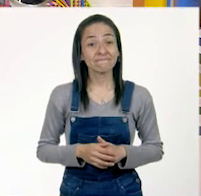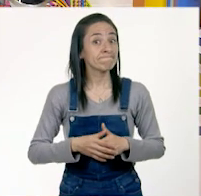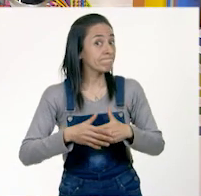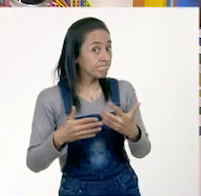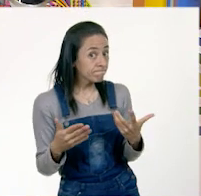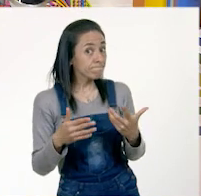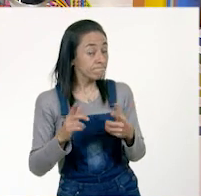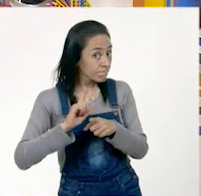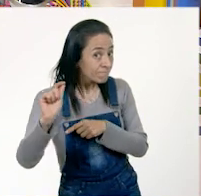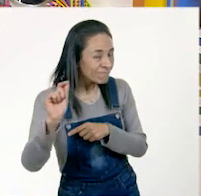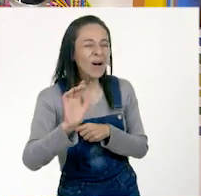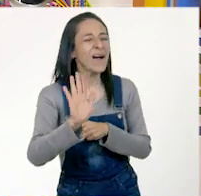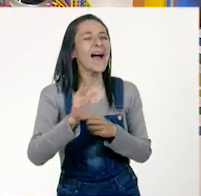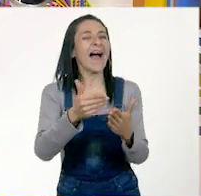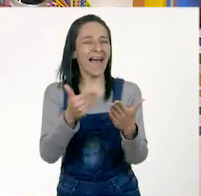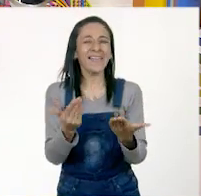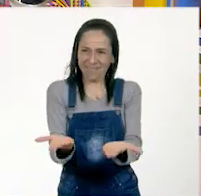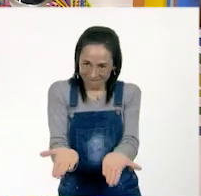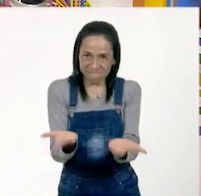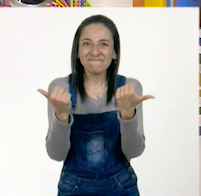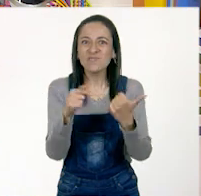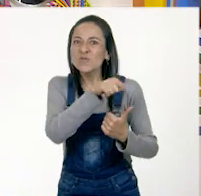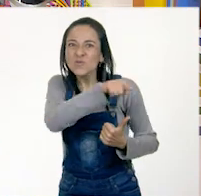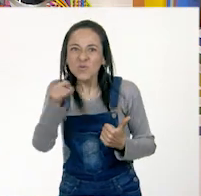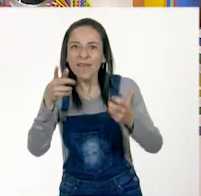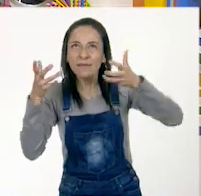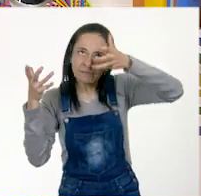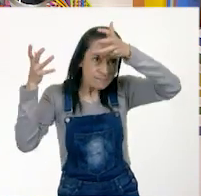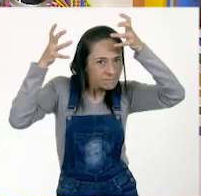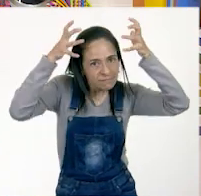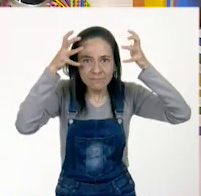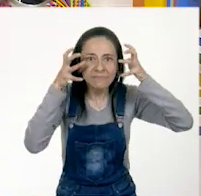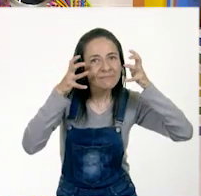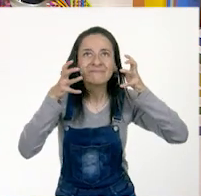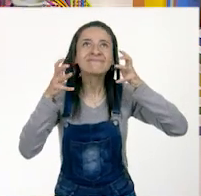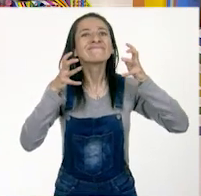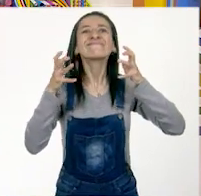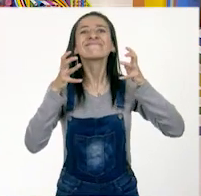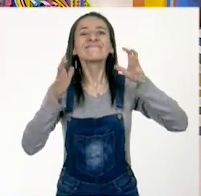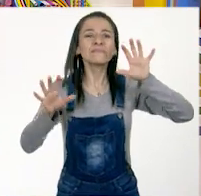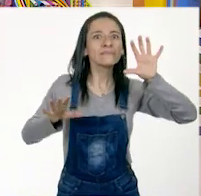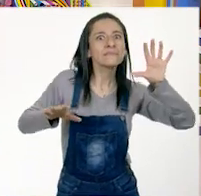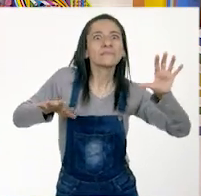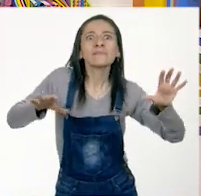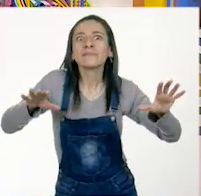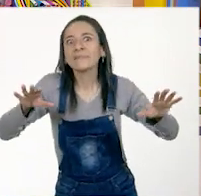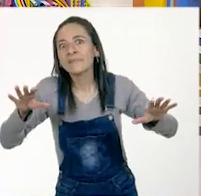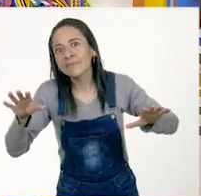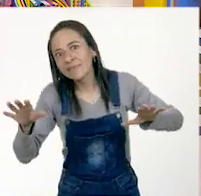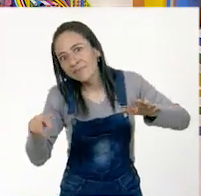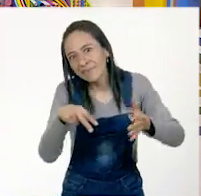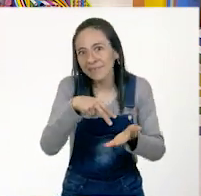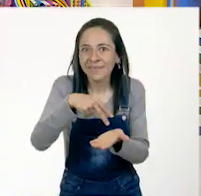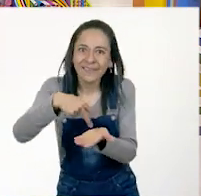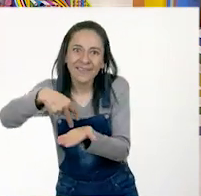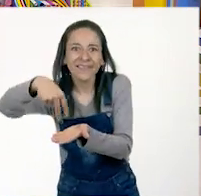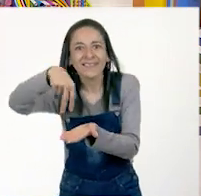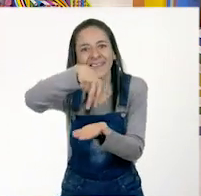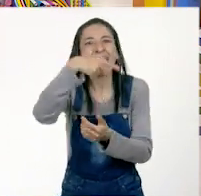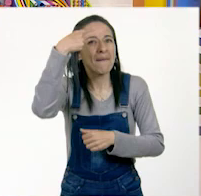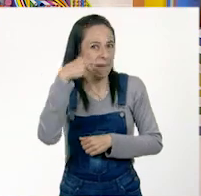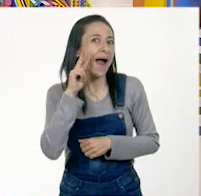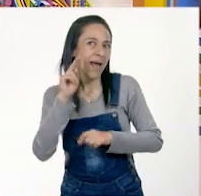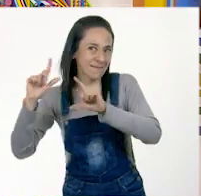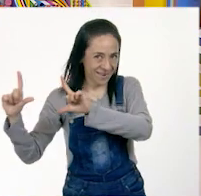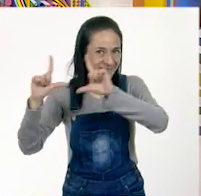Pero antes de irnos, las invito a que se pongan su equipo completo de astronautas para poder ver la siguiente cápsula. Así que, niñas y niños, levántense